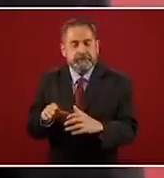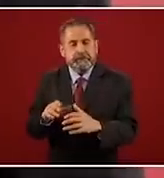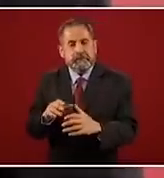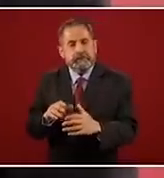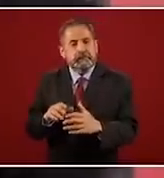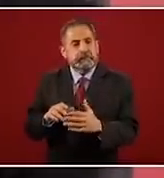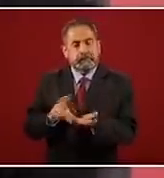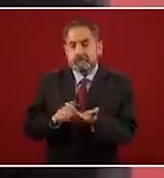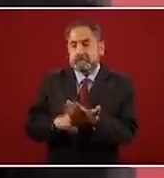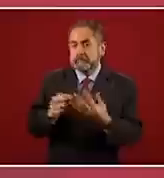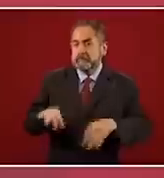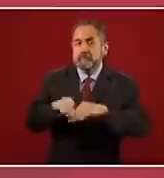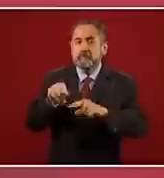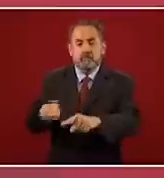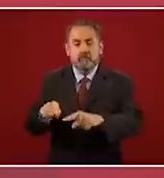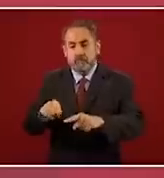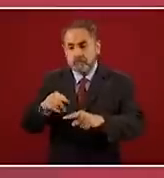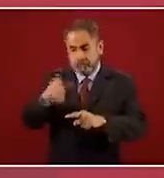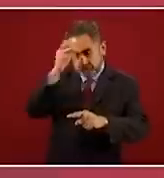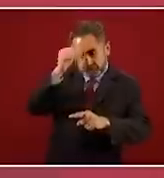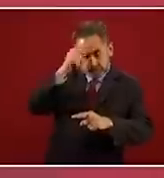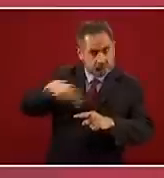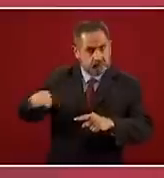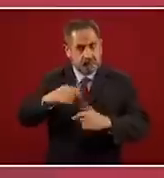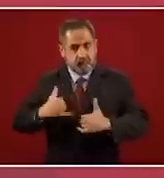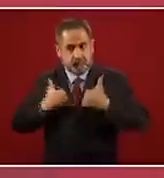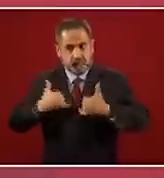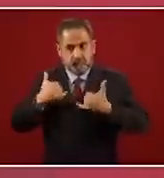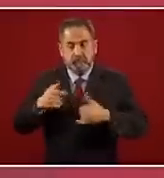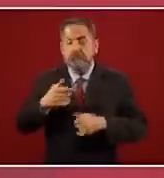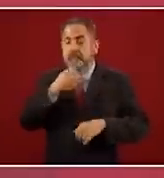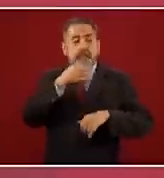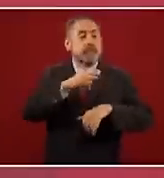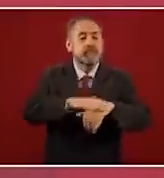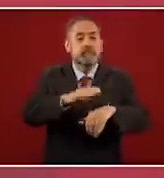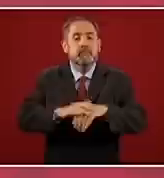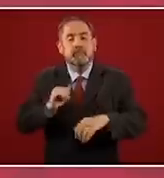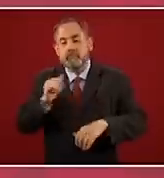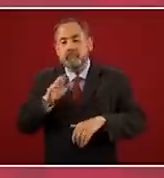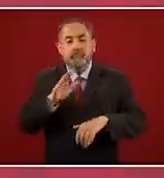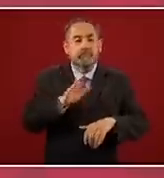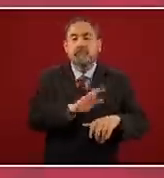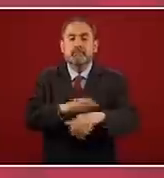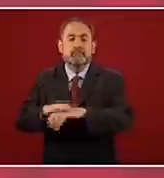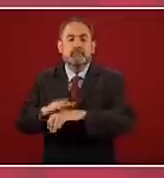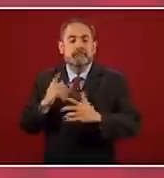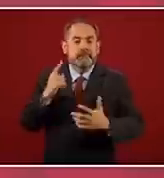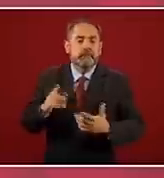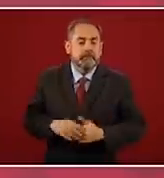fundamental, se están formando los jóvenes, y aquí aprovecho pues para